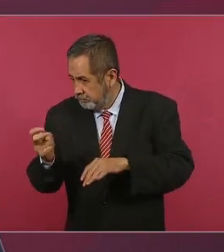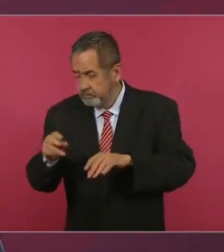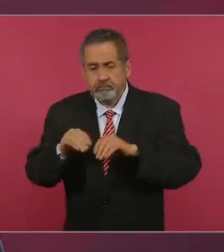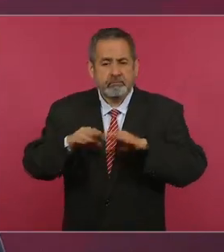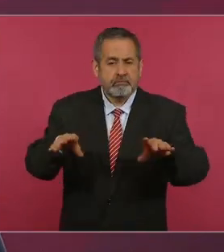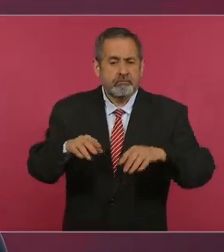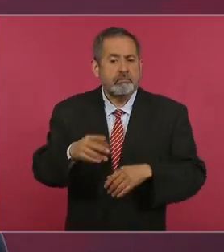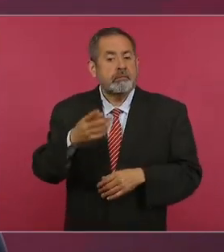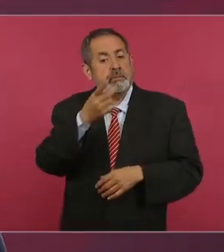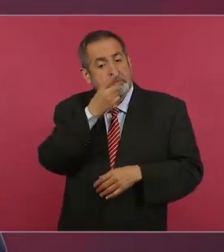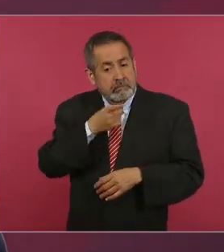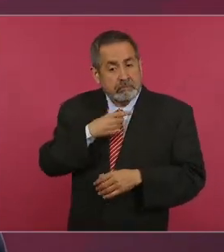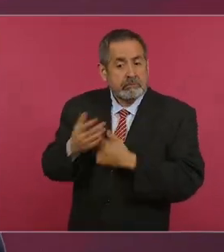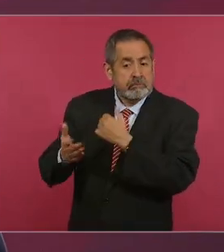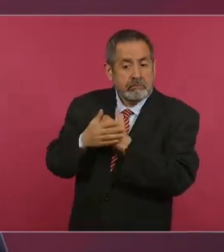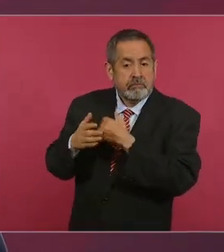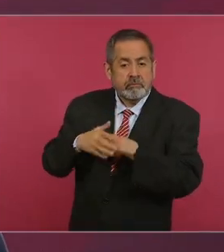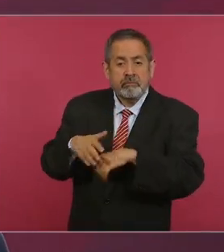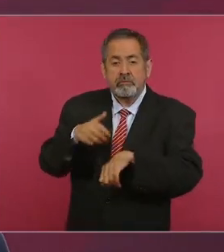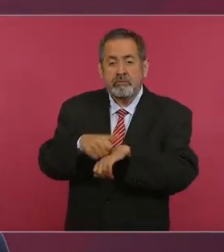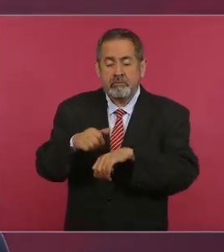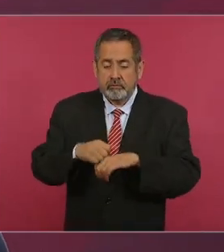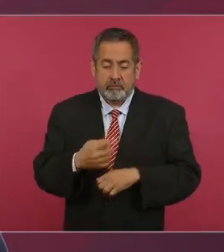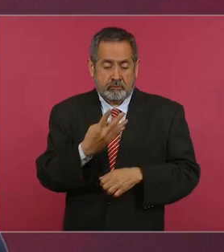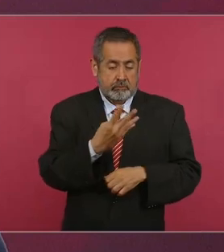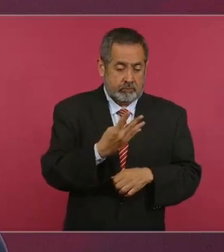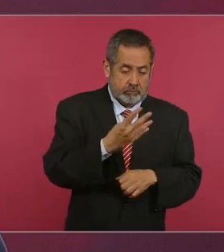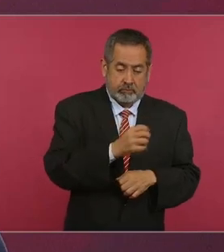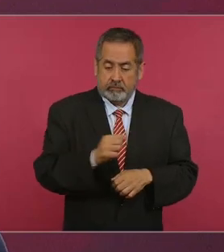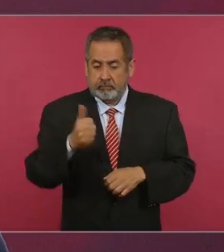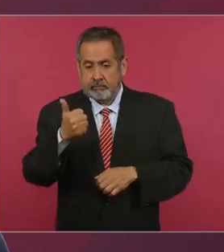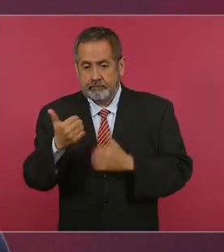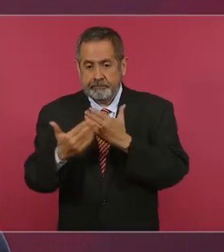de que iba a entrar de 4 a 6 de la mañana,